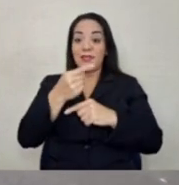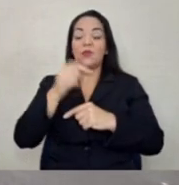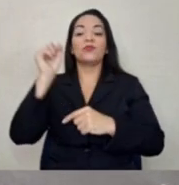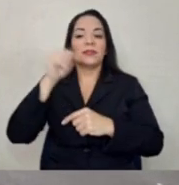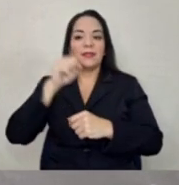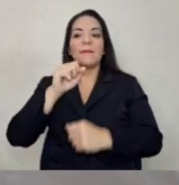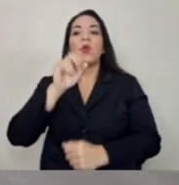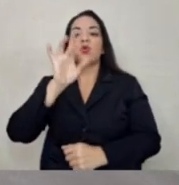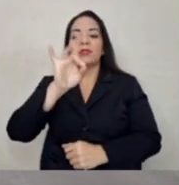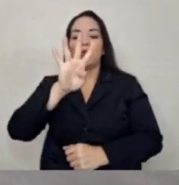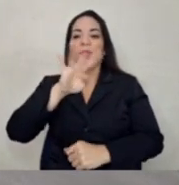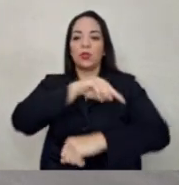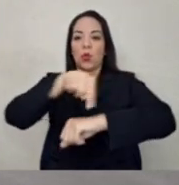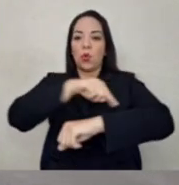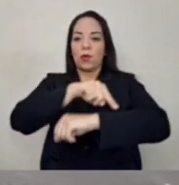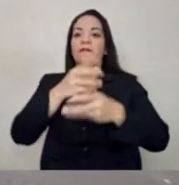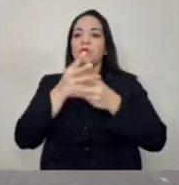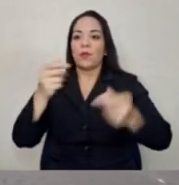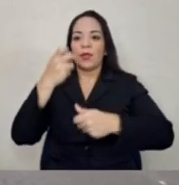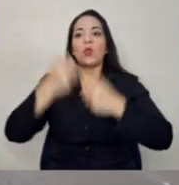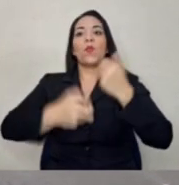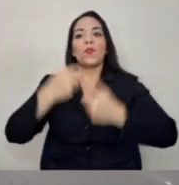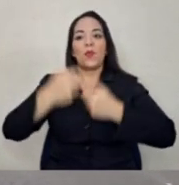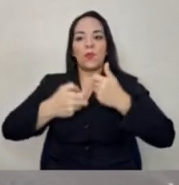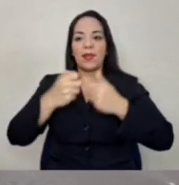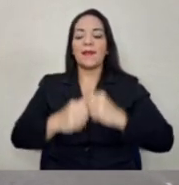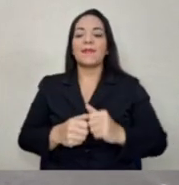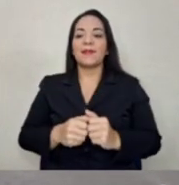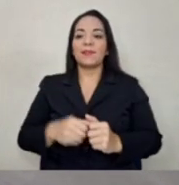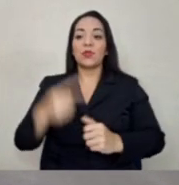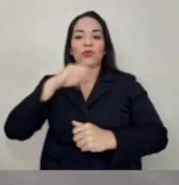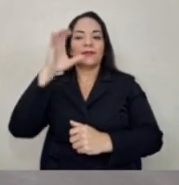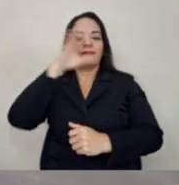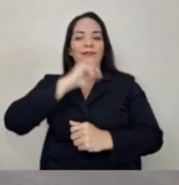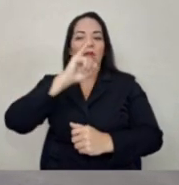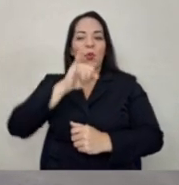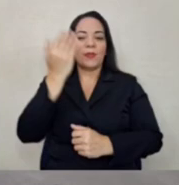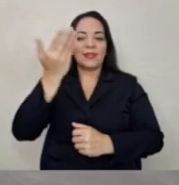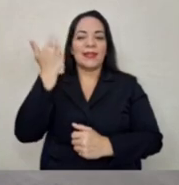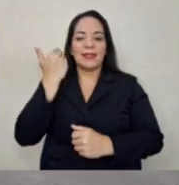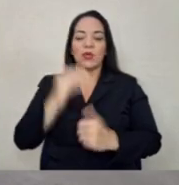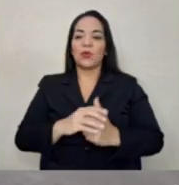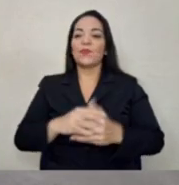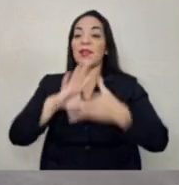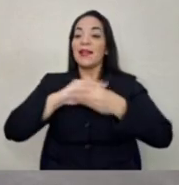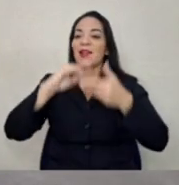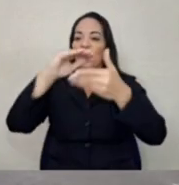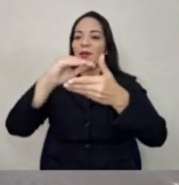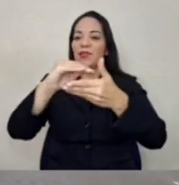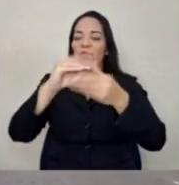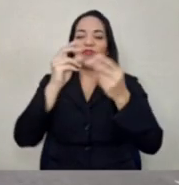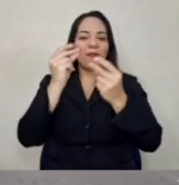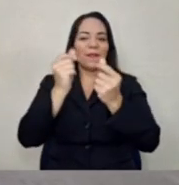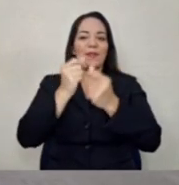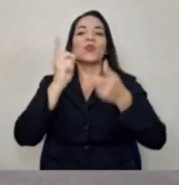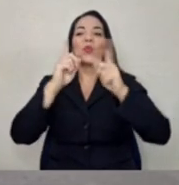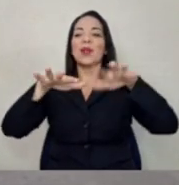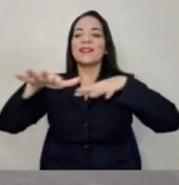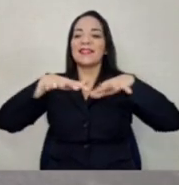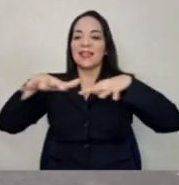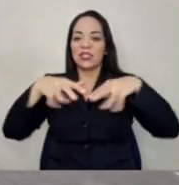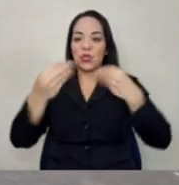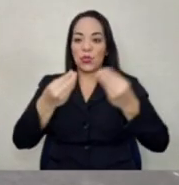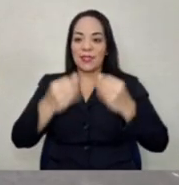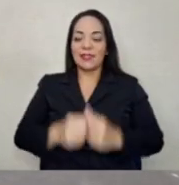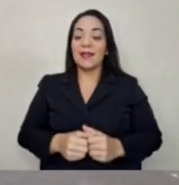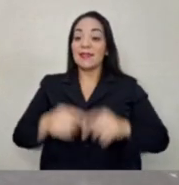84 horas les estamos resolviendo un problema que se lo habíamos detectado el jueves anterior. Y le cuento rápidamente cuáles fueron las acciones que se hicieron desde